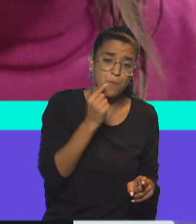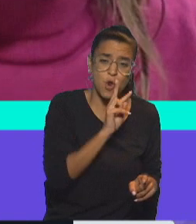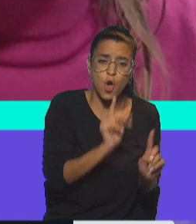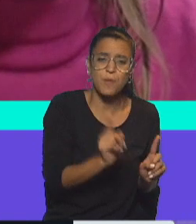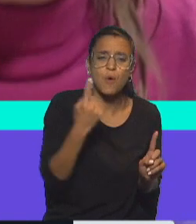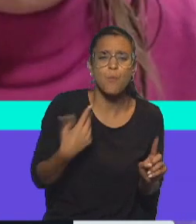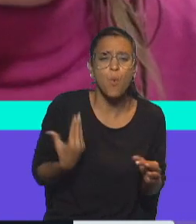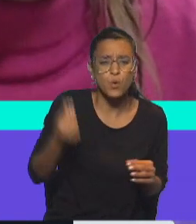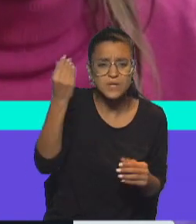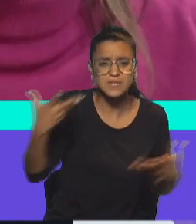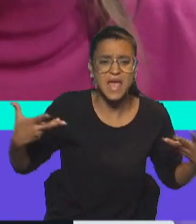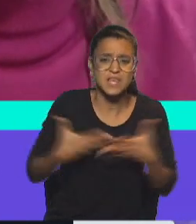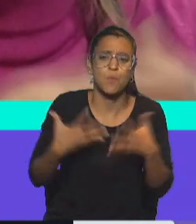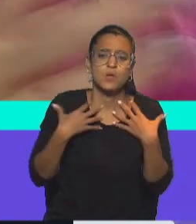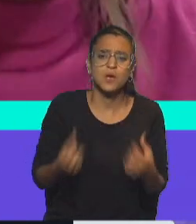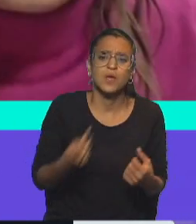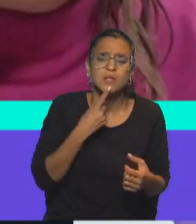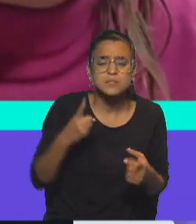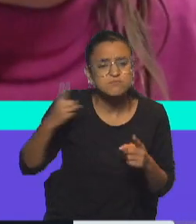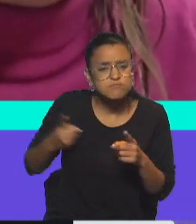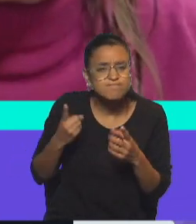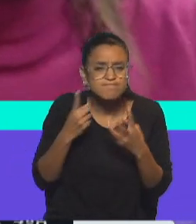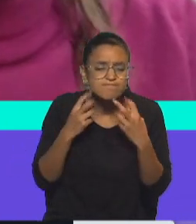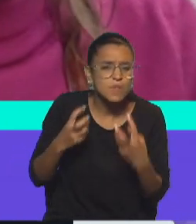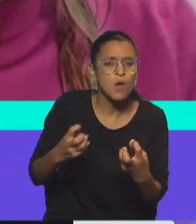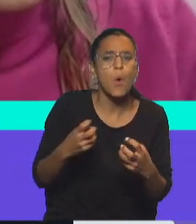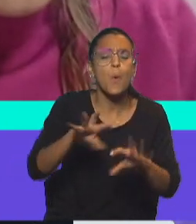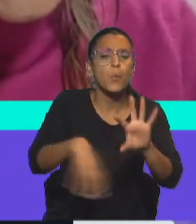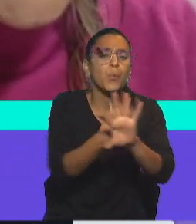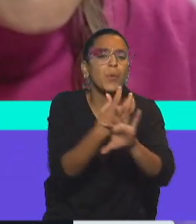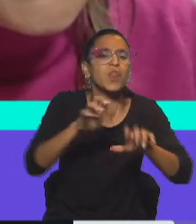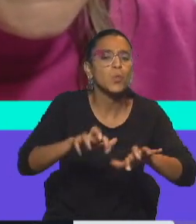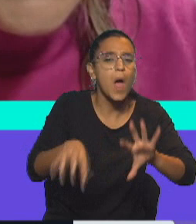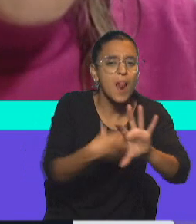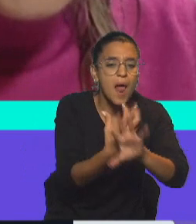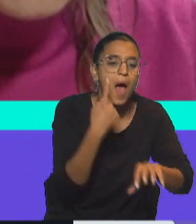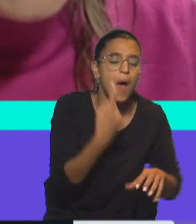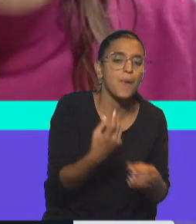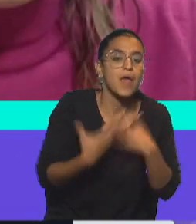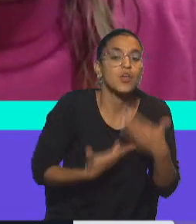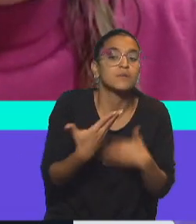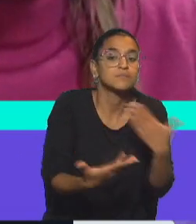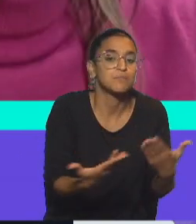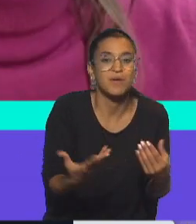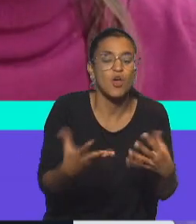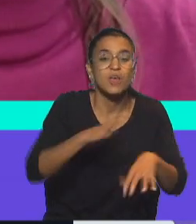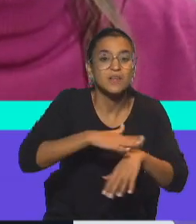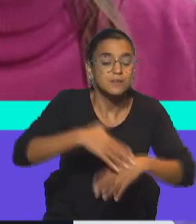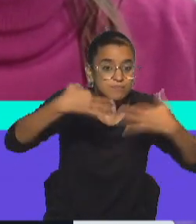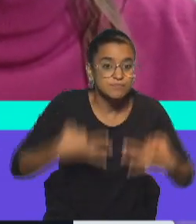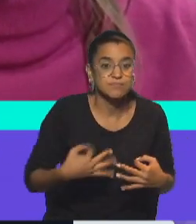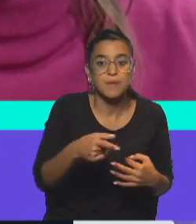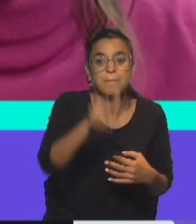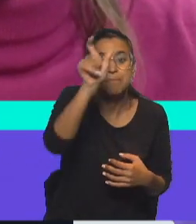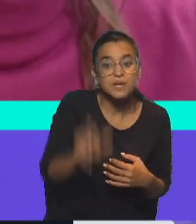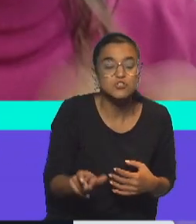veces desde el equipo de salud, o se hace un seguimiento virtual y no se toma a tiempo ese paciente que por